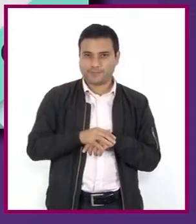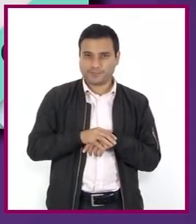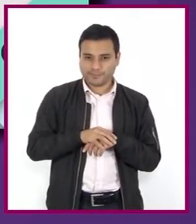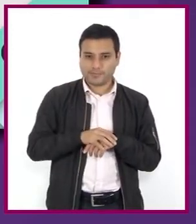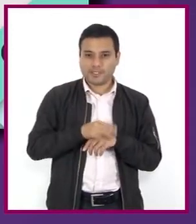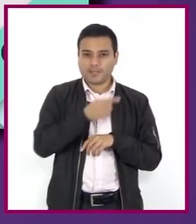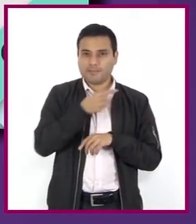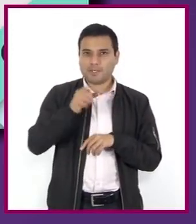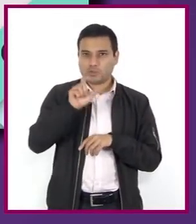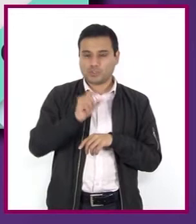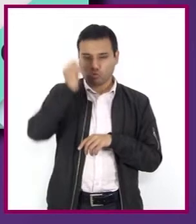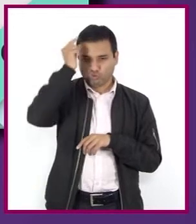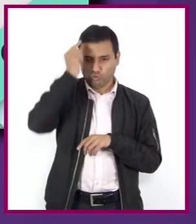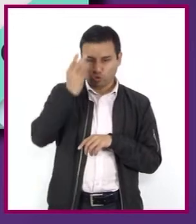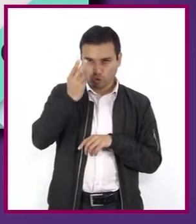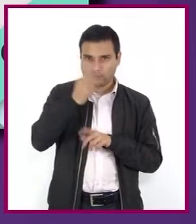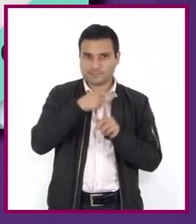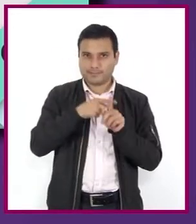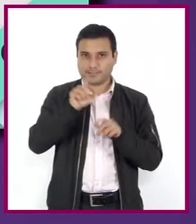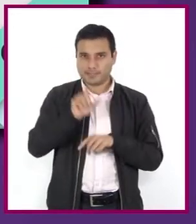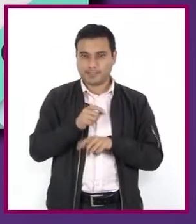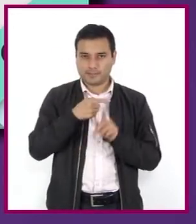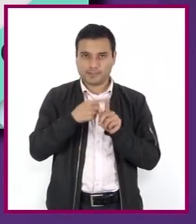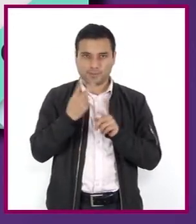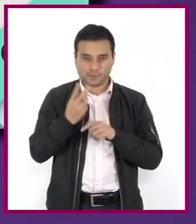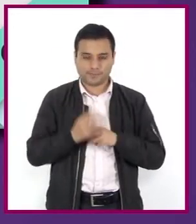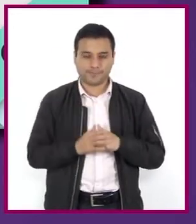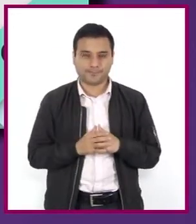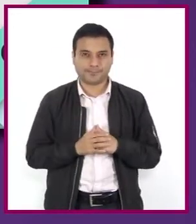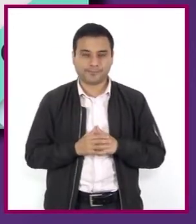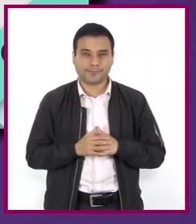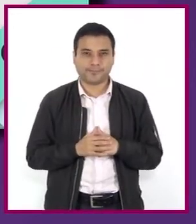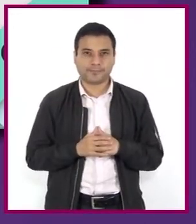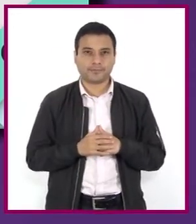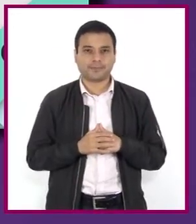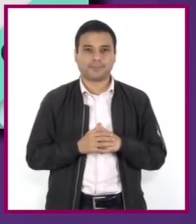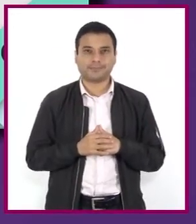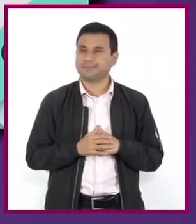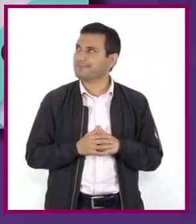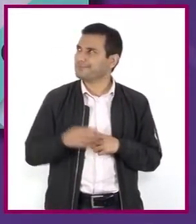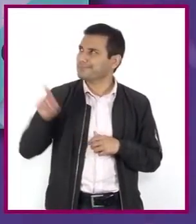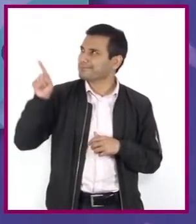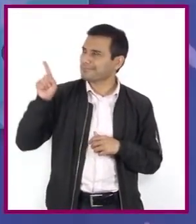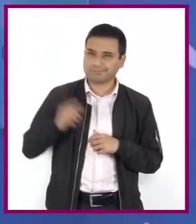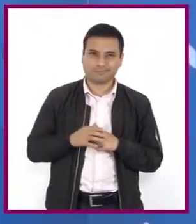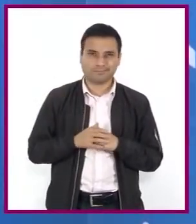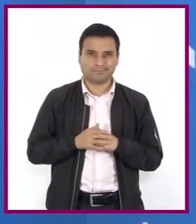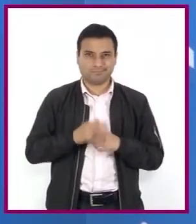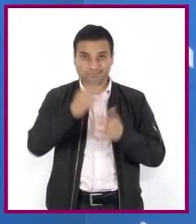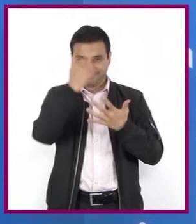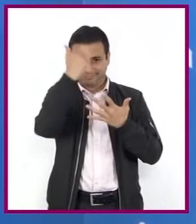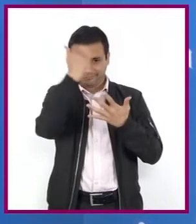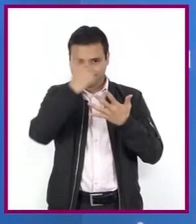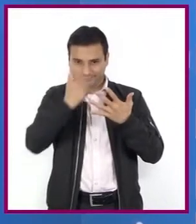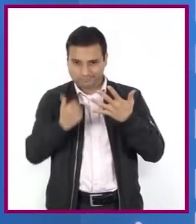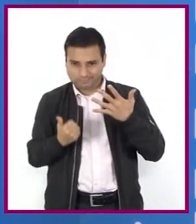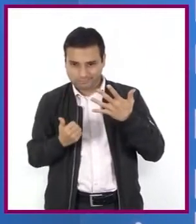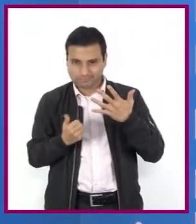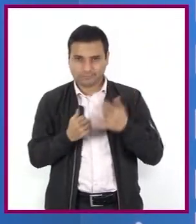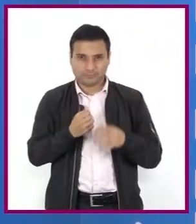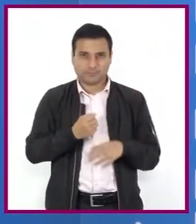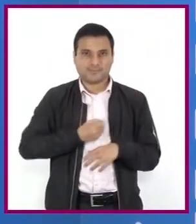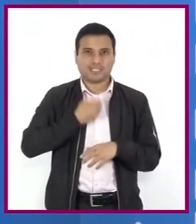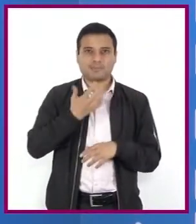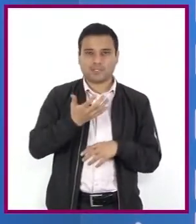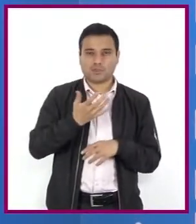cuadrada negativa más x más 2. Cada una de las expresiones anteriores es una expresión